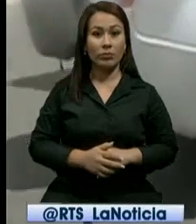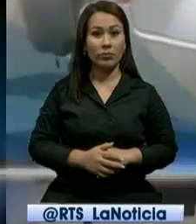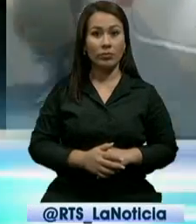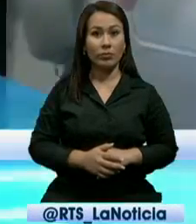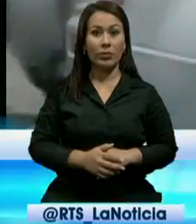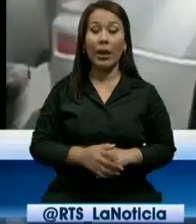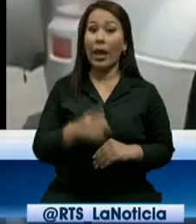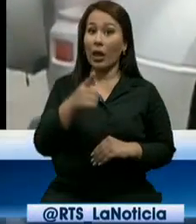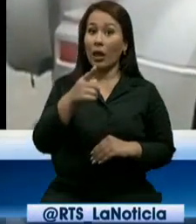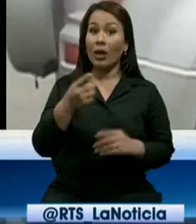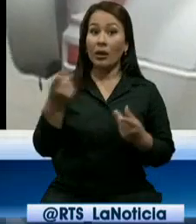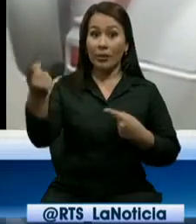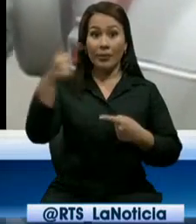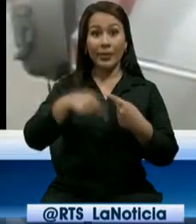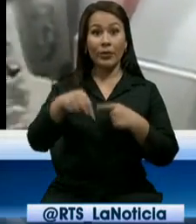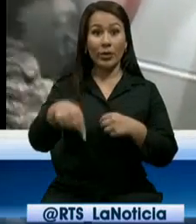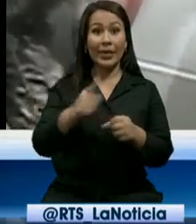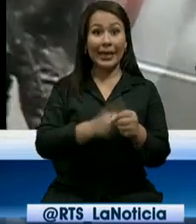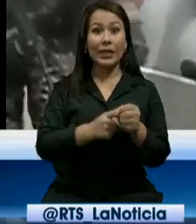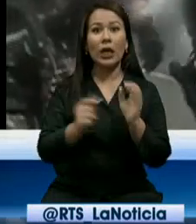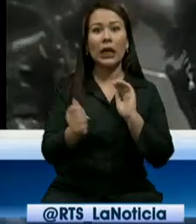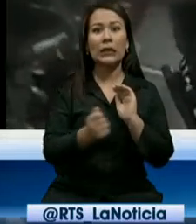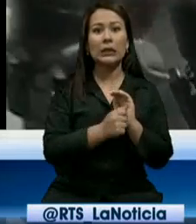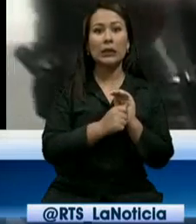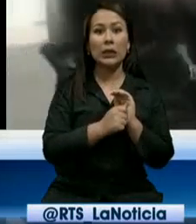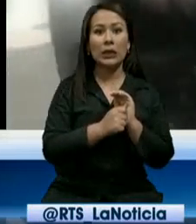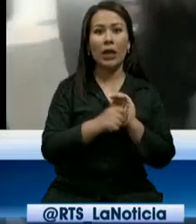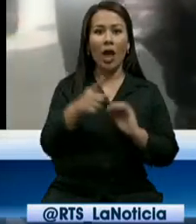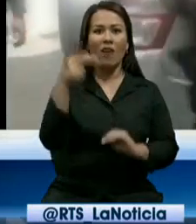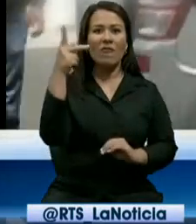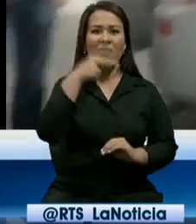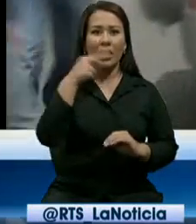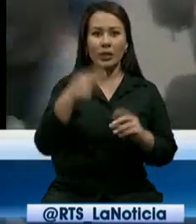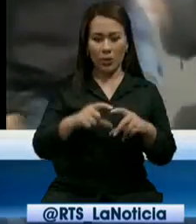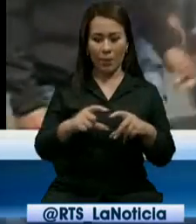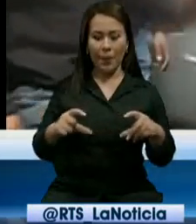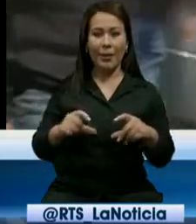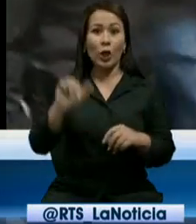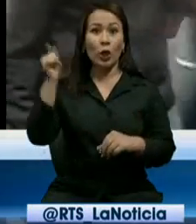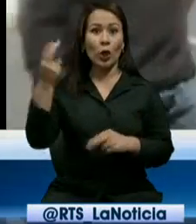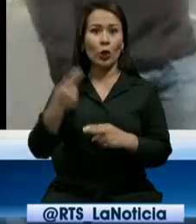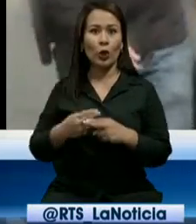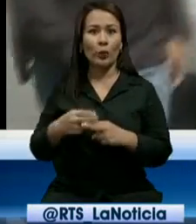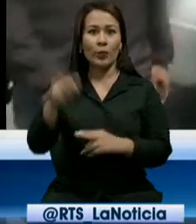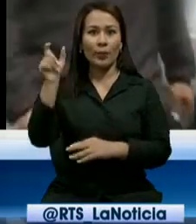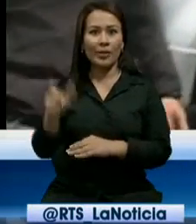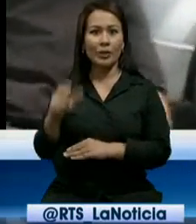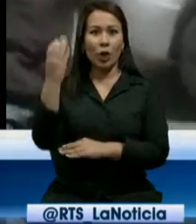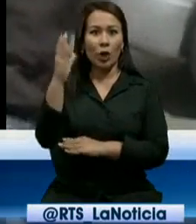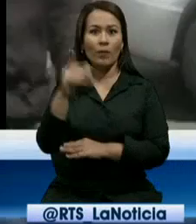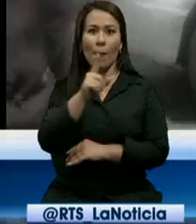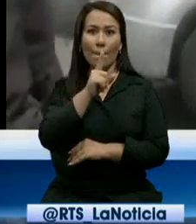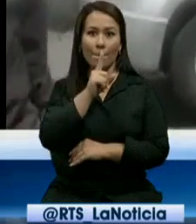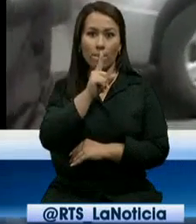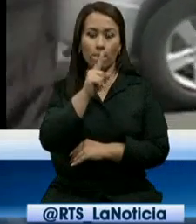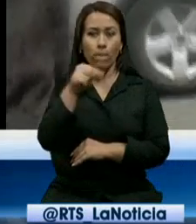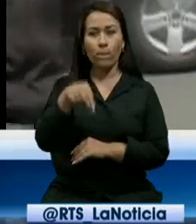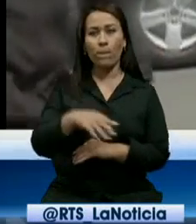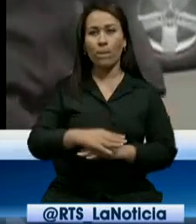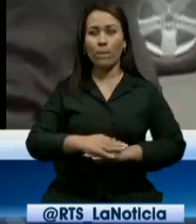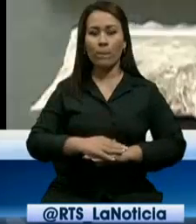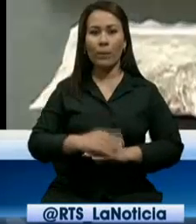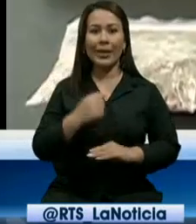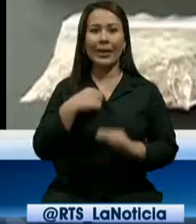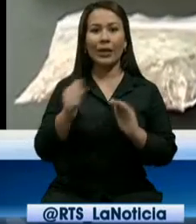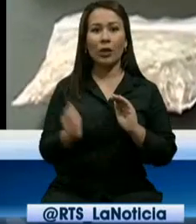Llegó a la capital hace varios meses y aparentemente se movía con identidad falsa de otro ciudadano colombiano, con la cual logró obtener la figura de